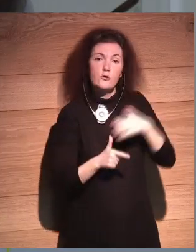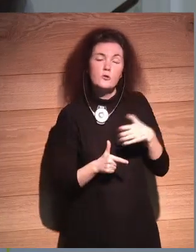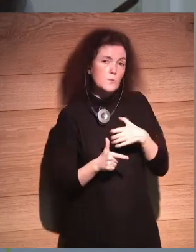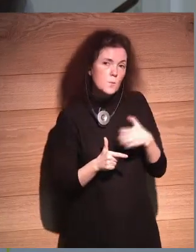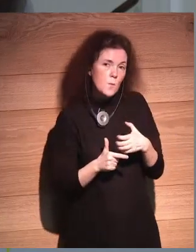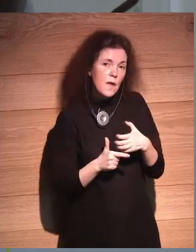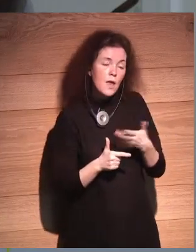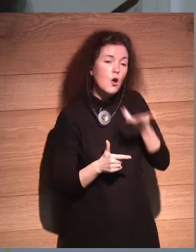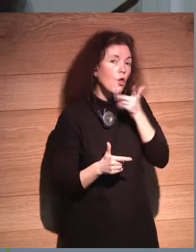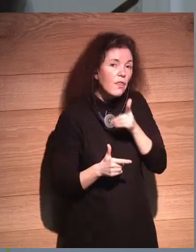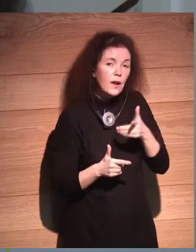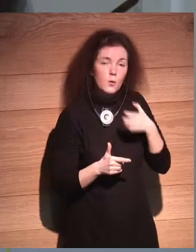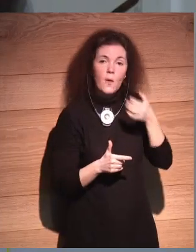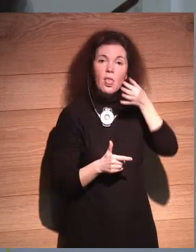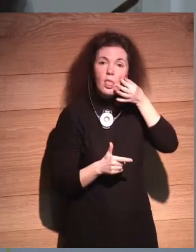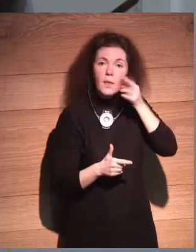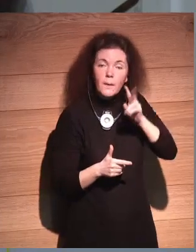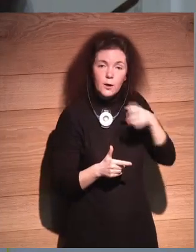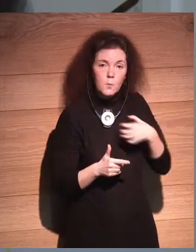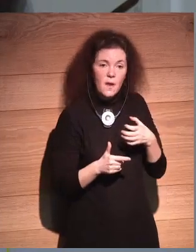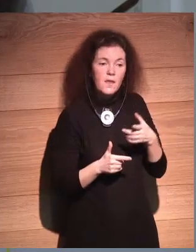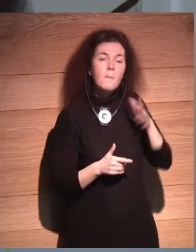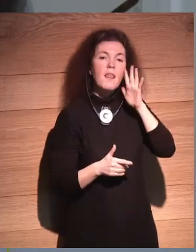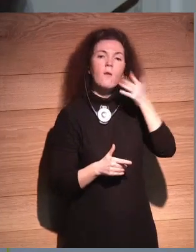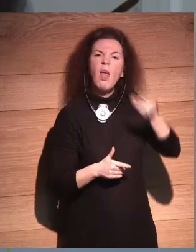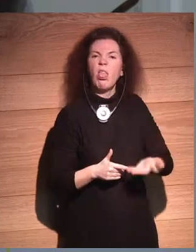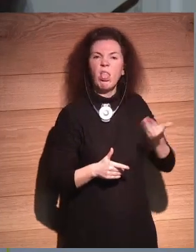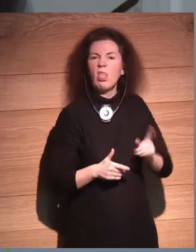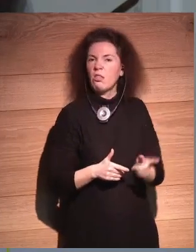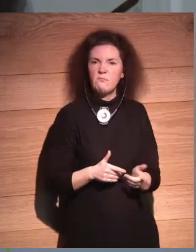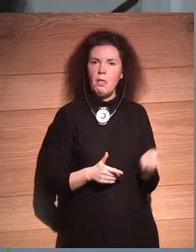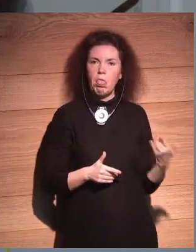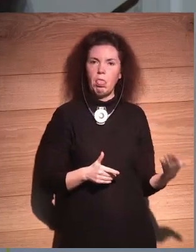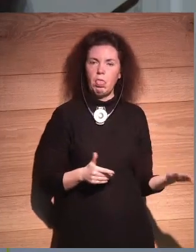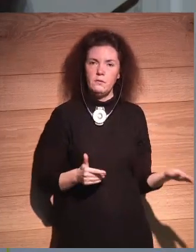que no podemos conocer ni ver, no tiene mucho valor.